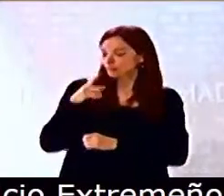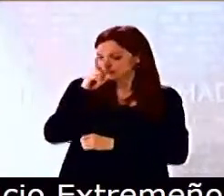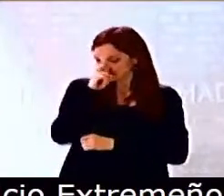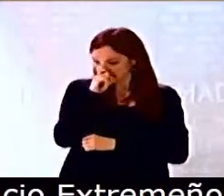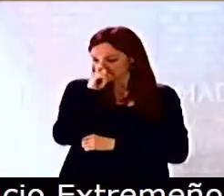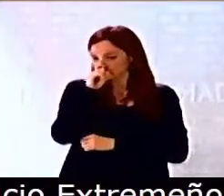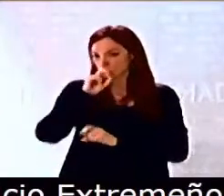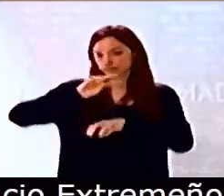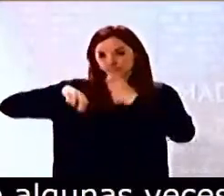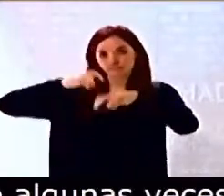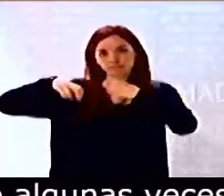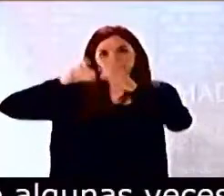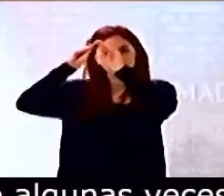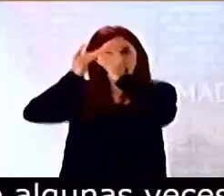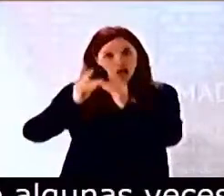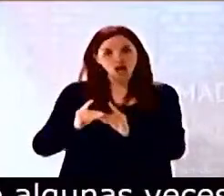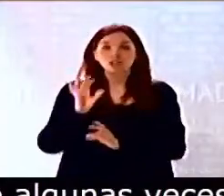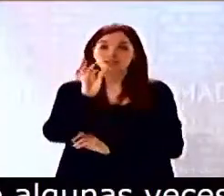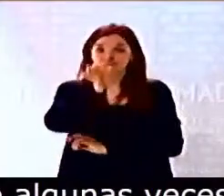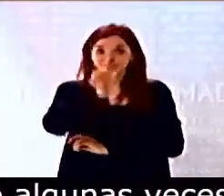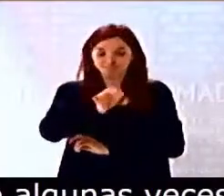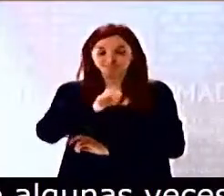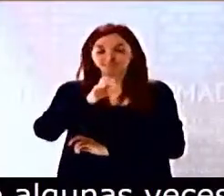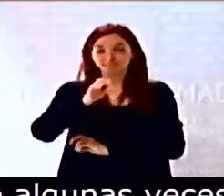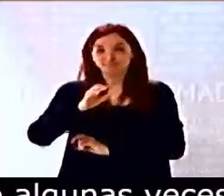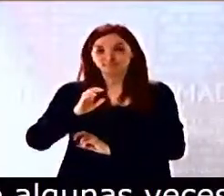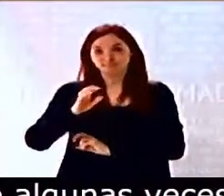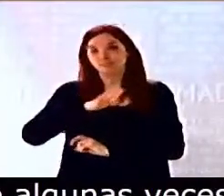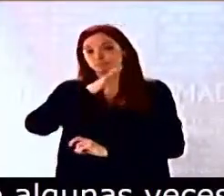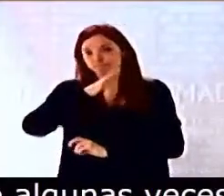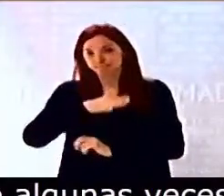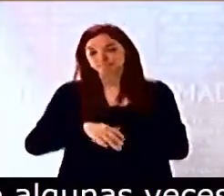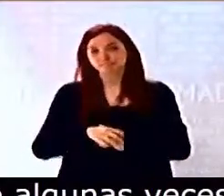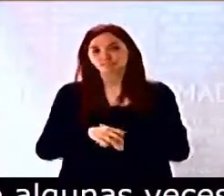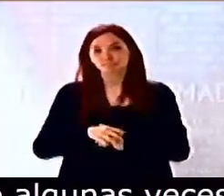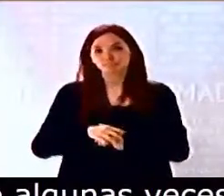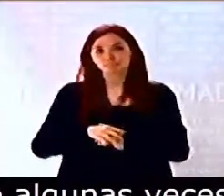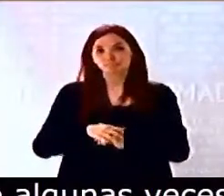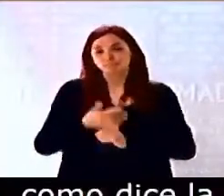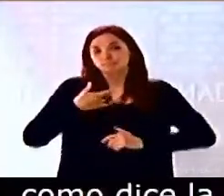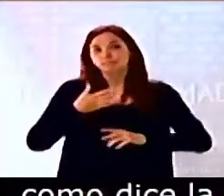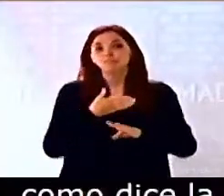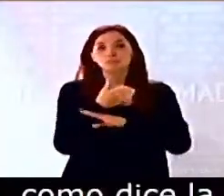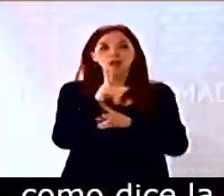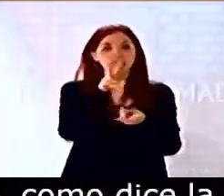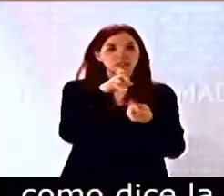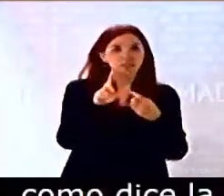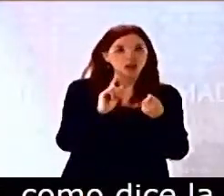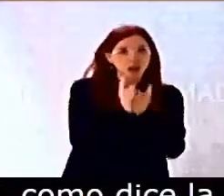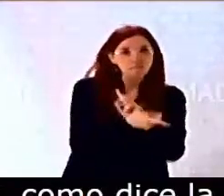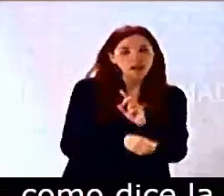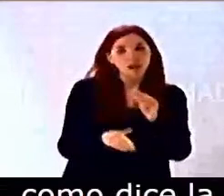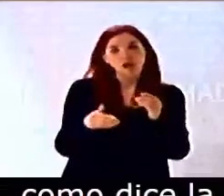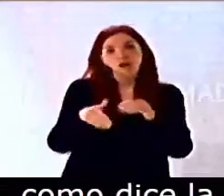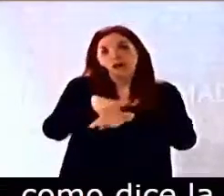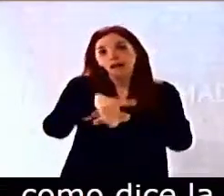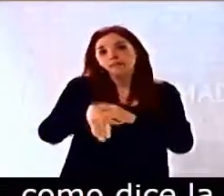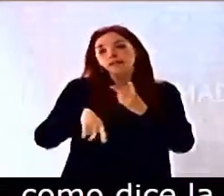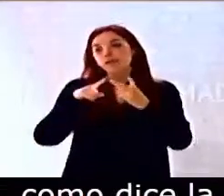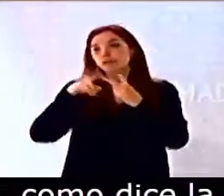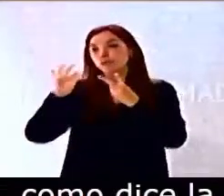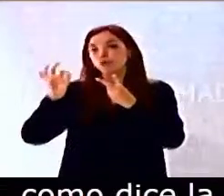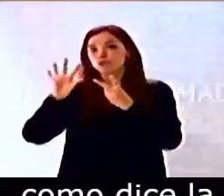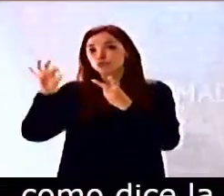es de actualizar los datos, como dice la gente en el médico. Solemos actualizarlo en Hacienda, solemos actualizarlo en la Seguridad